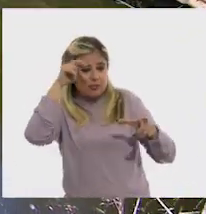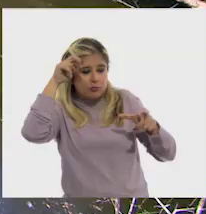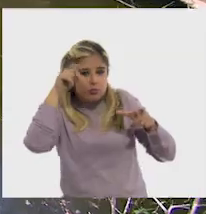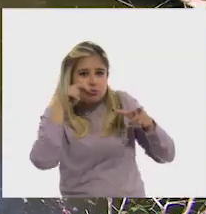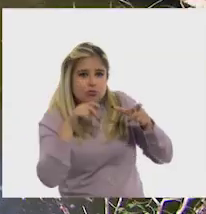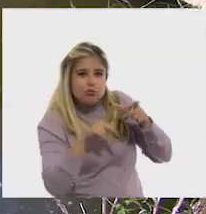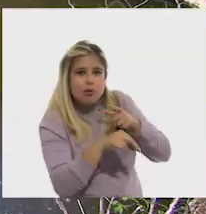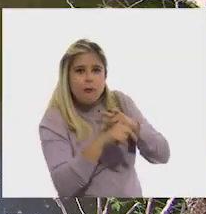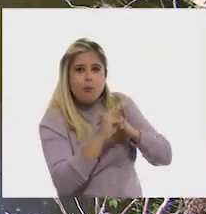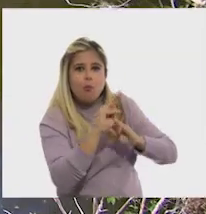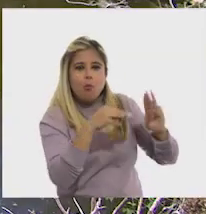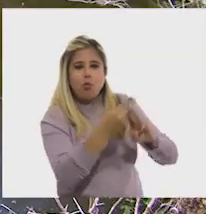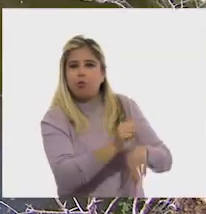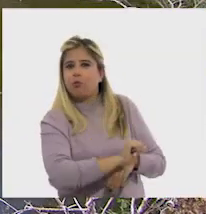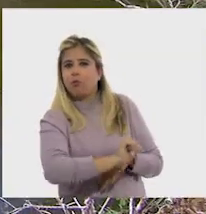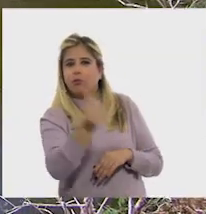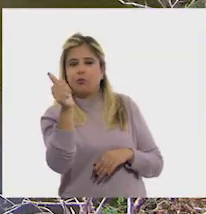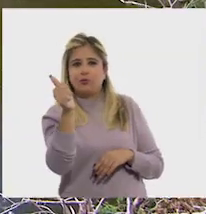inframundo.